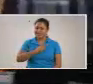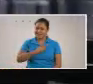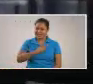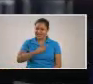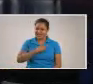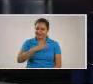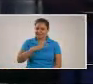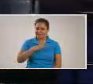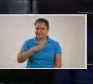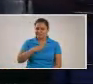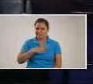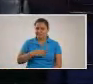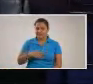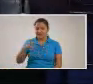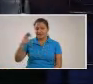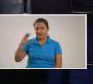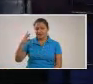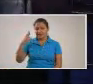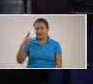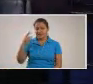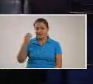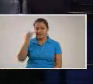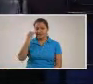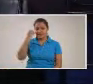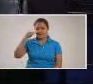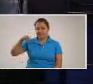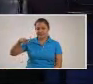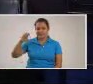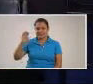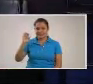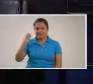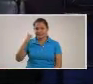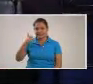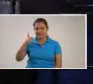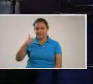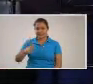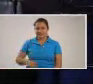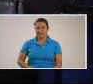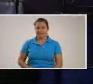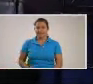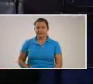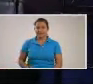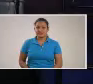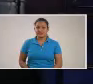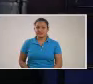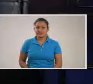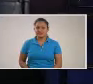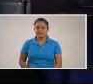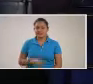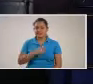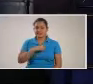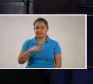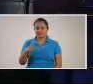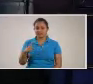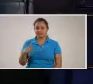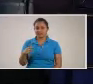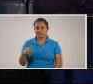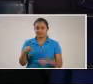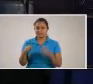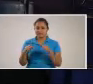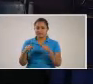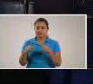se garantizaba una producción agrícola que cumpliera su demanda, se garantizaban el